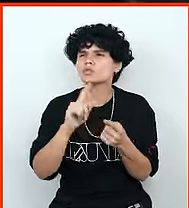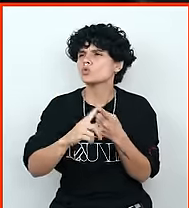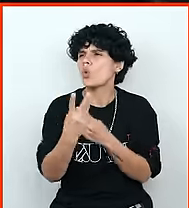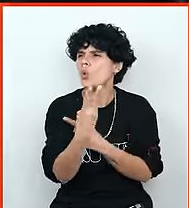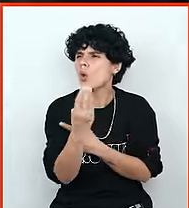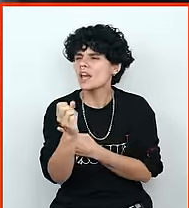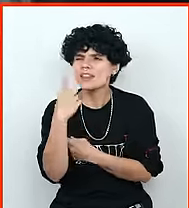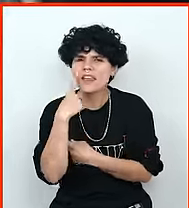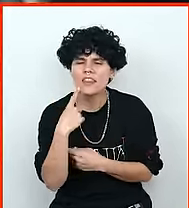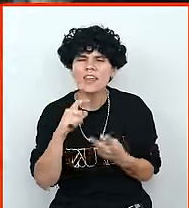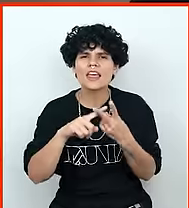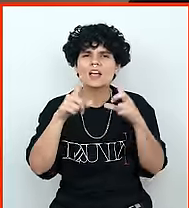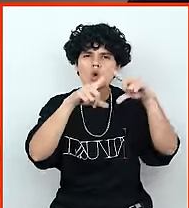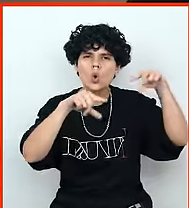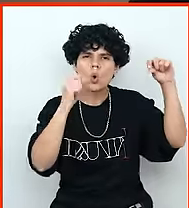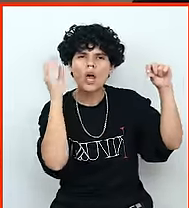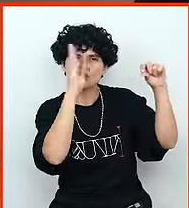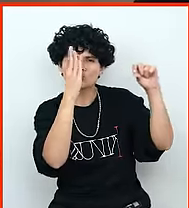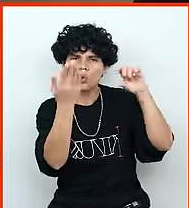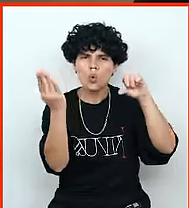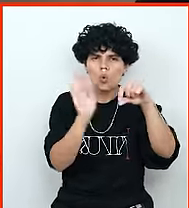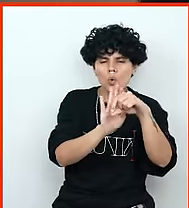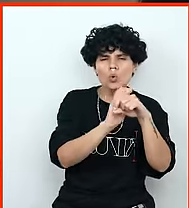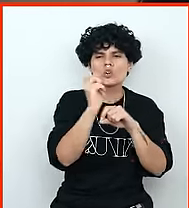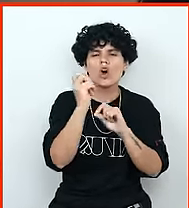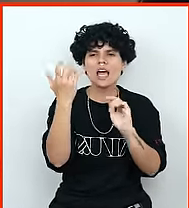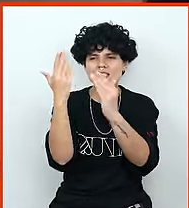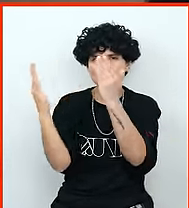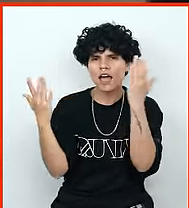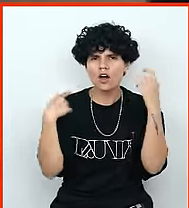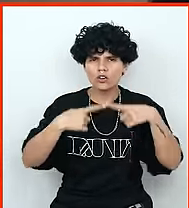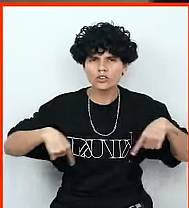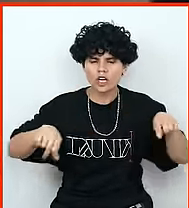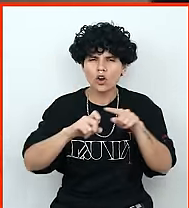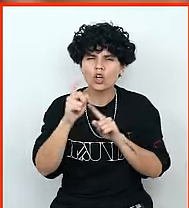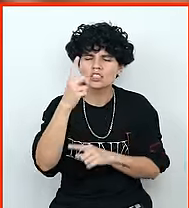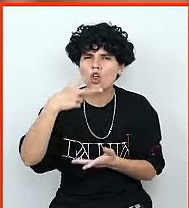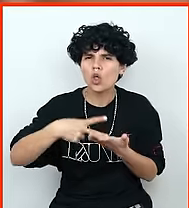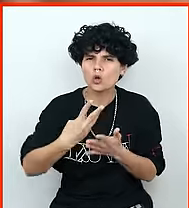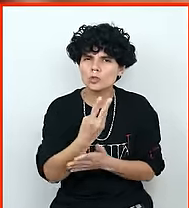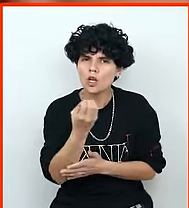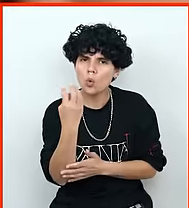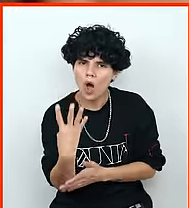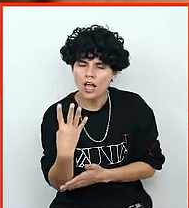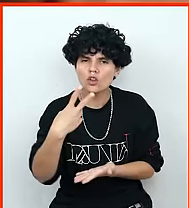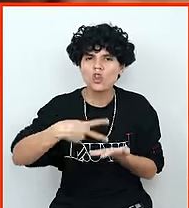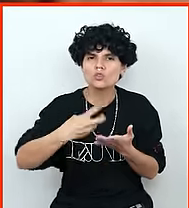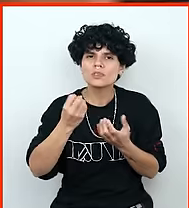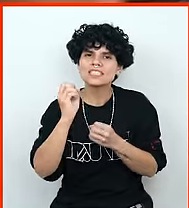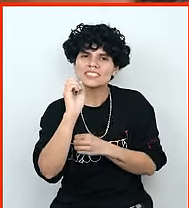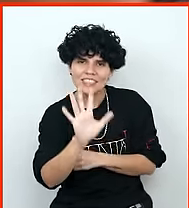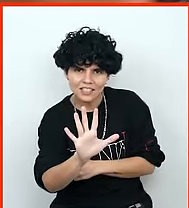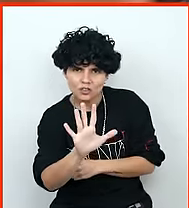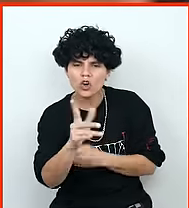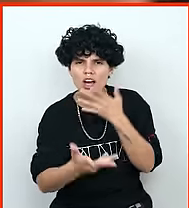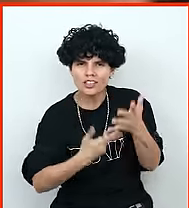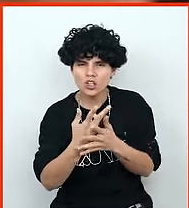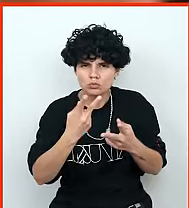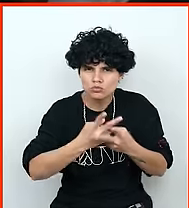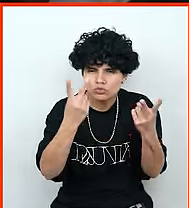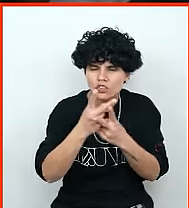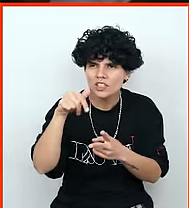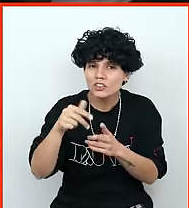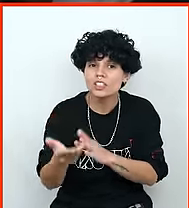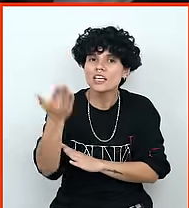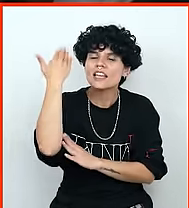lado oscuro de la luna, El salón de los espejos, Temazo del 2004 y el 2005. participó